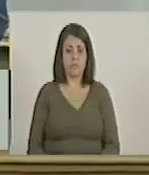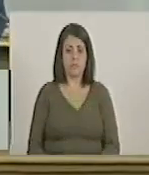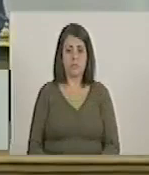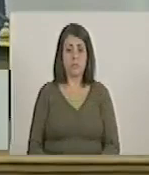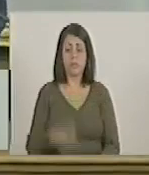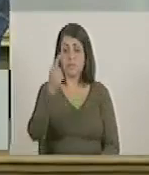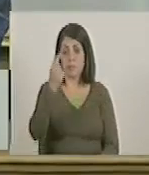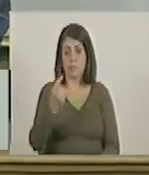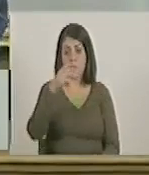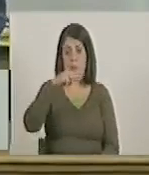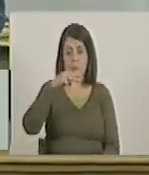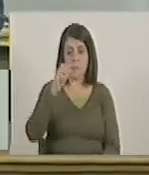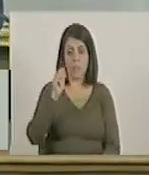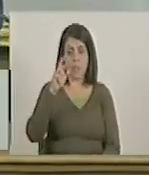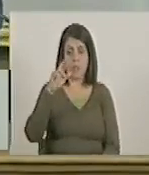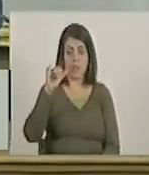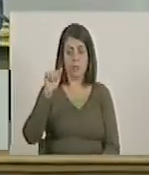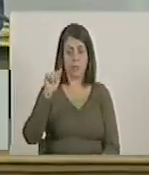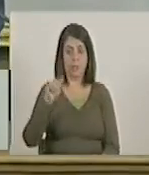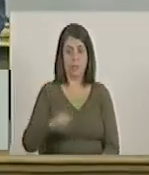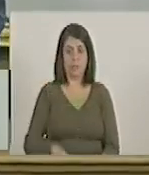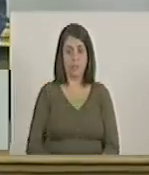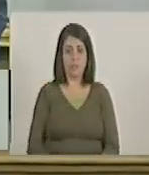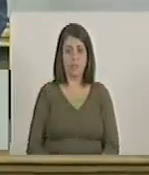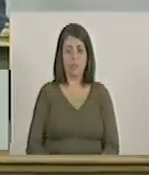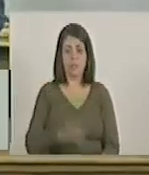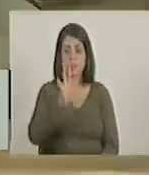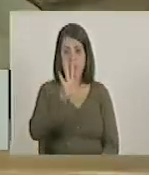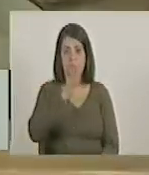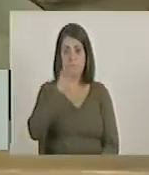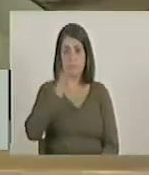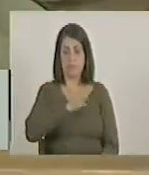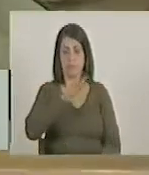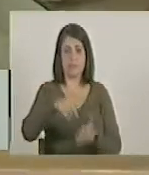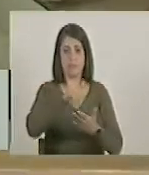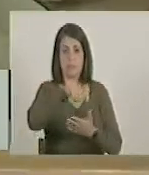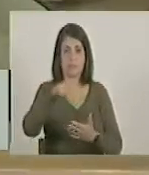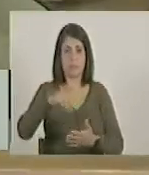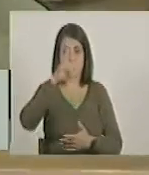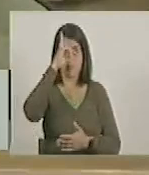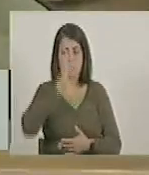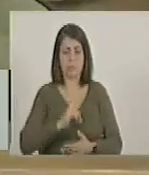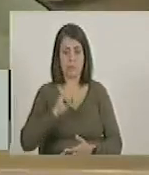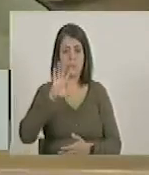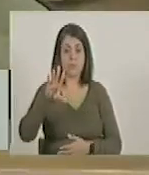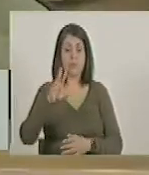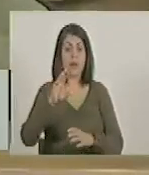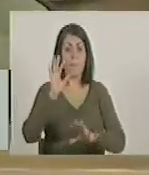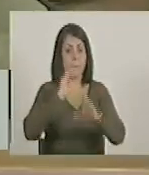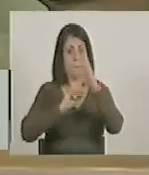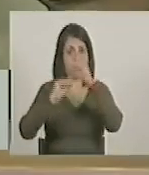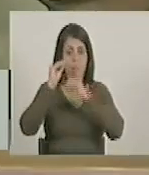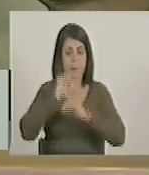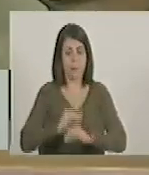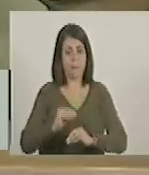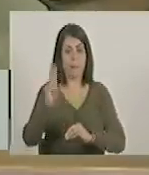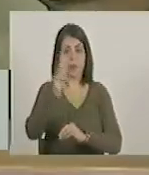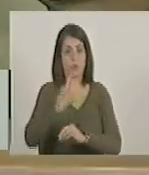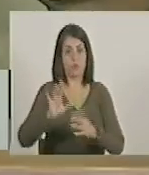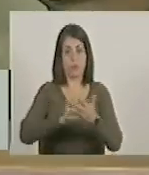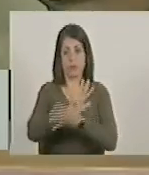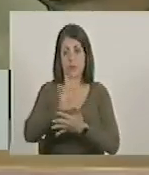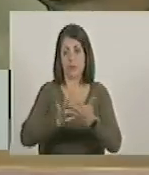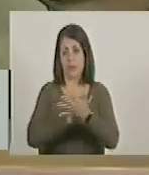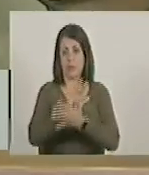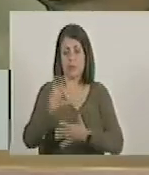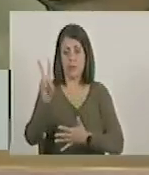por la diputada María Gabriela Vega. 5. Garantizar a las personas con discapacidad la capacitación en el uso de la lengua